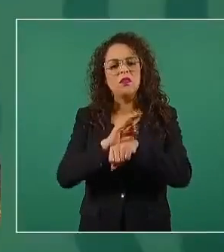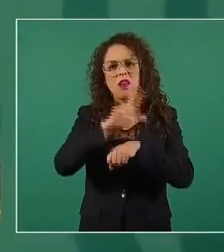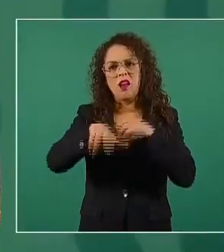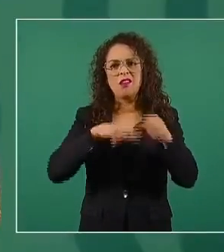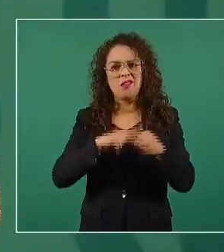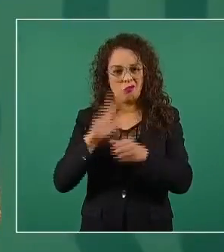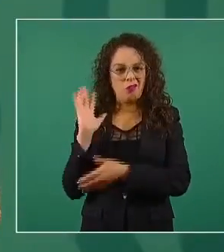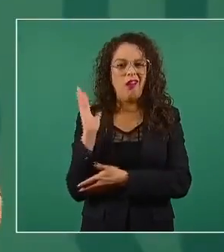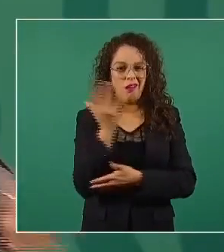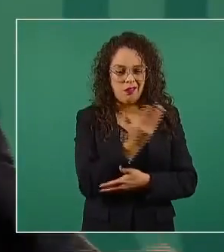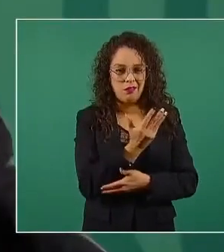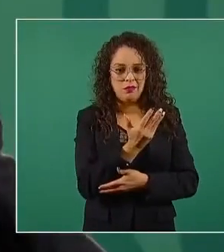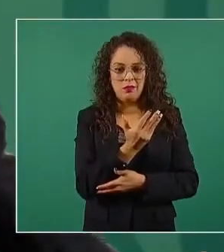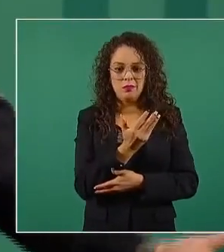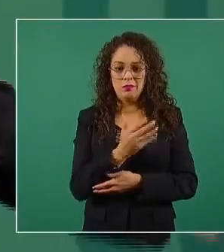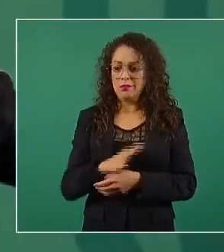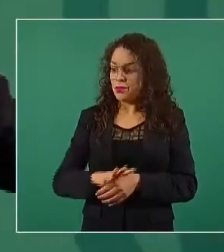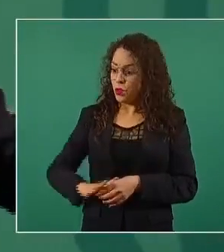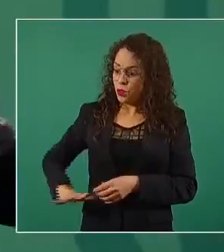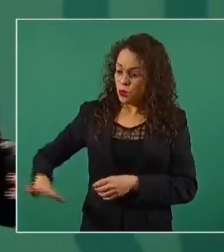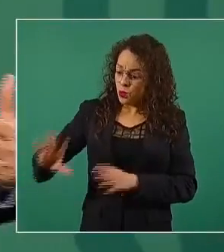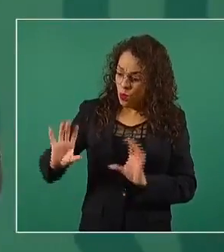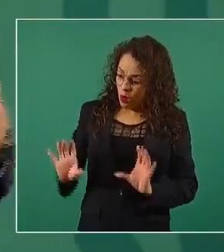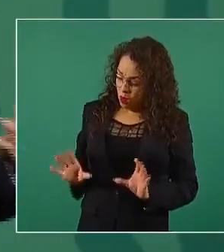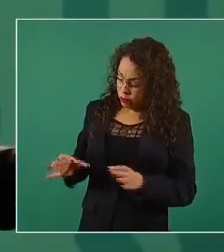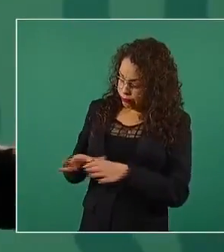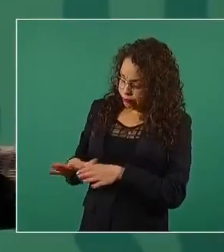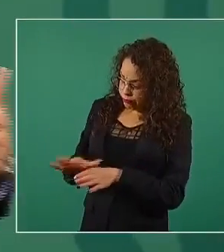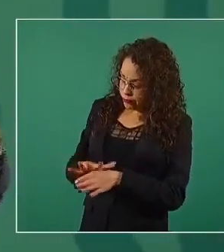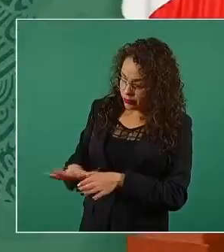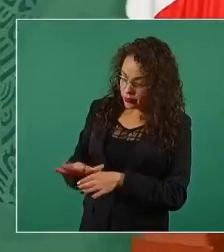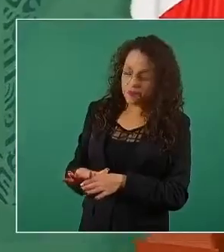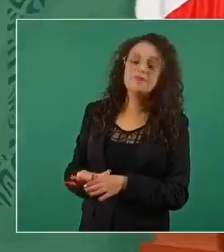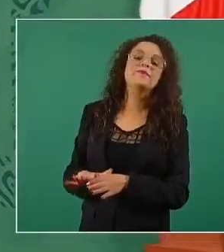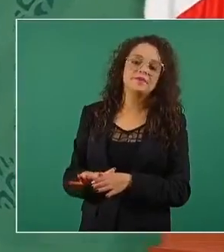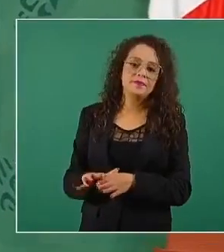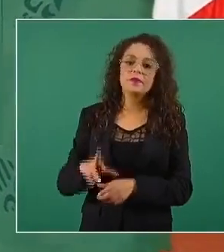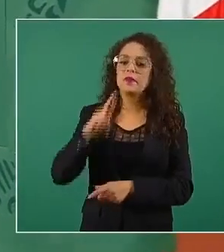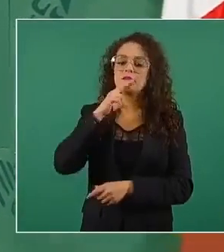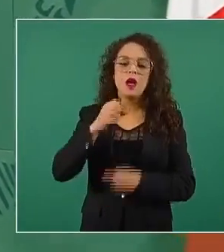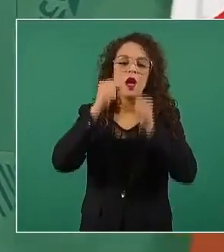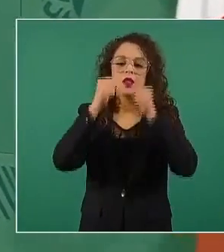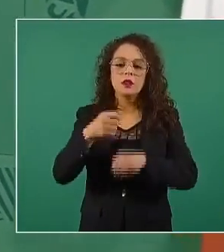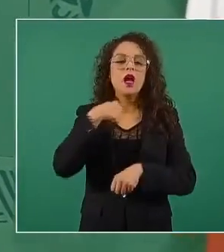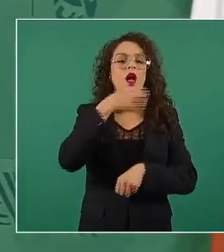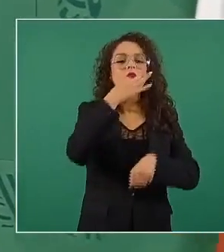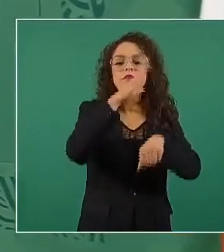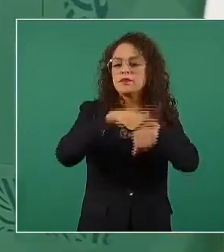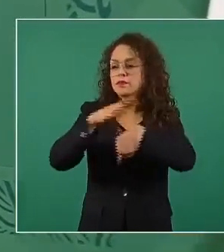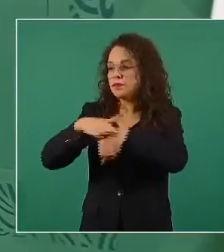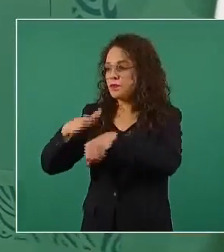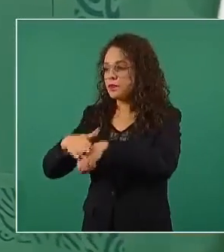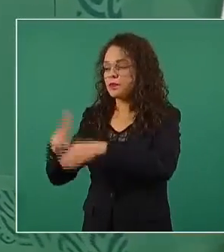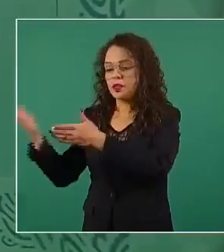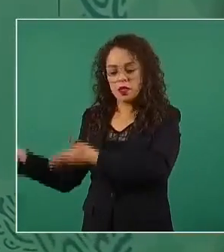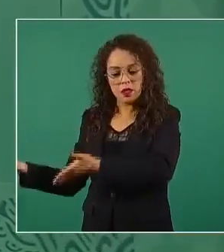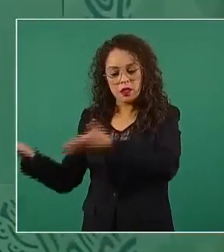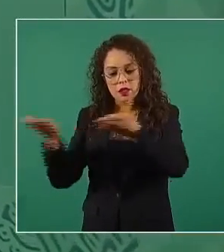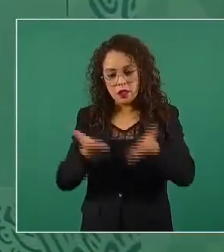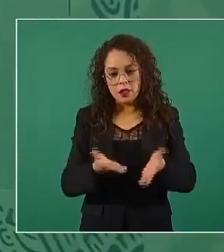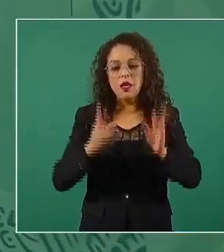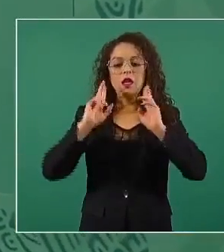región, toda una campaña. Entonces voy a citarlos a todos de manera muy